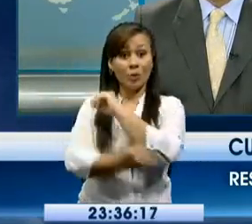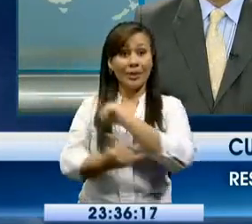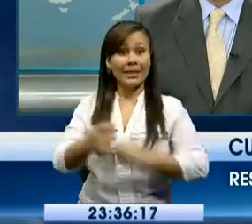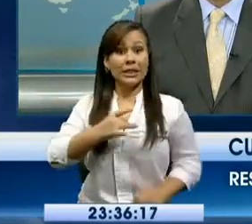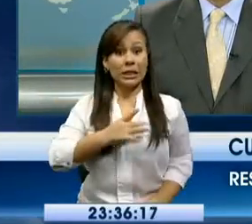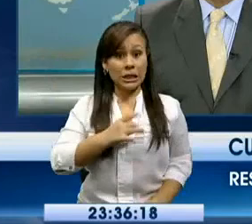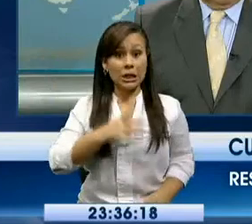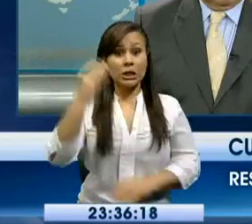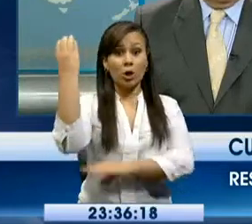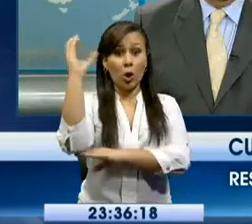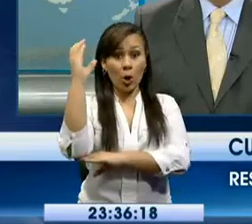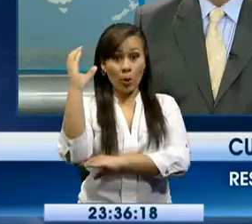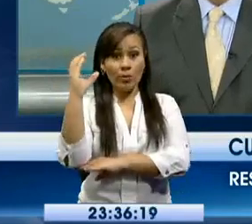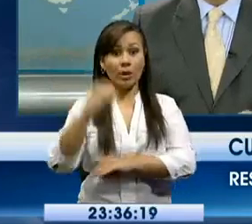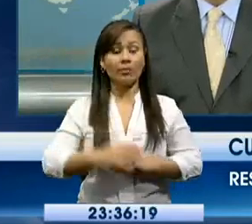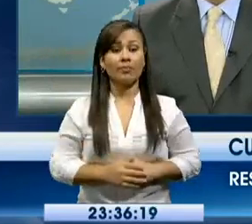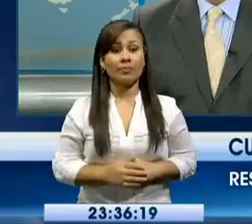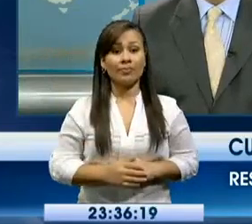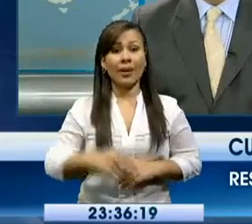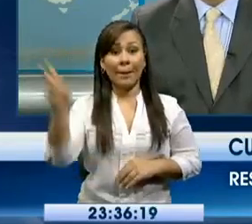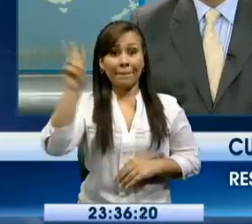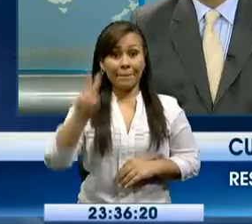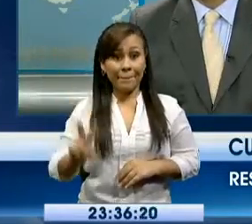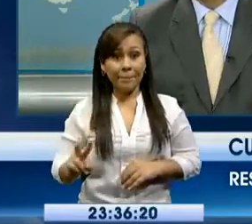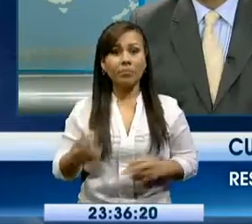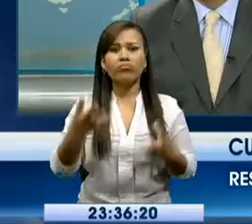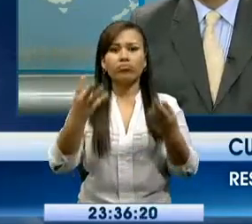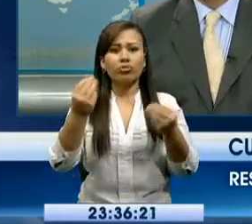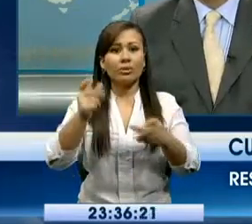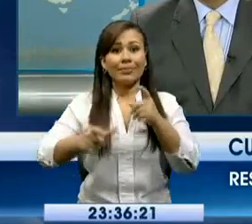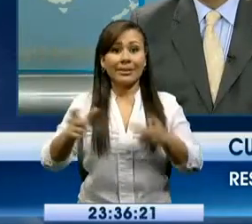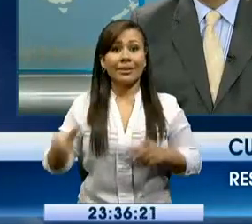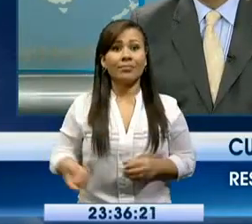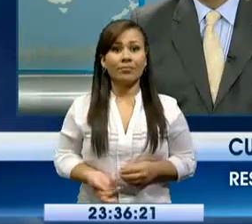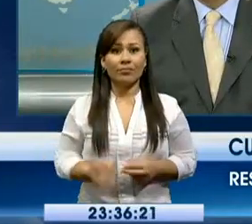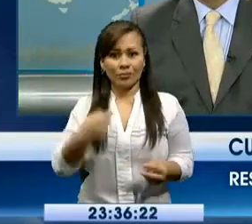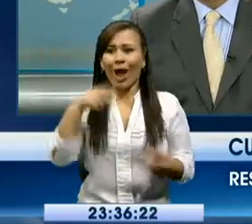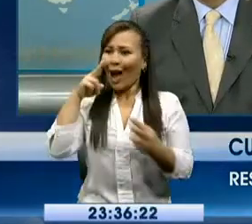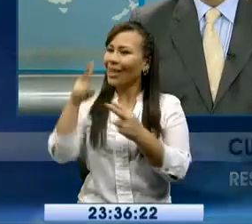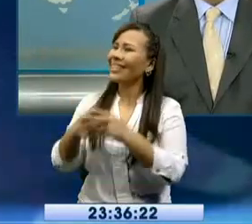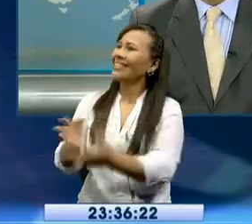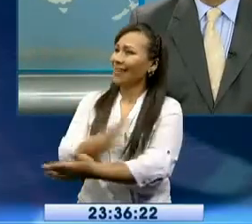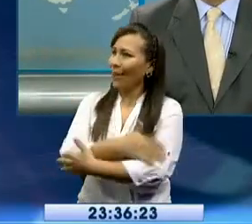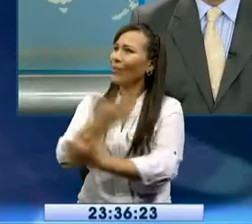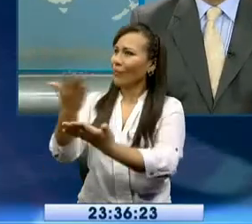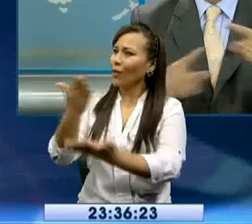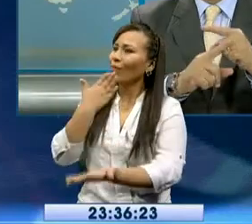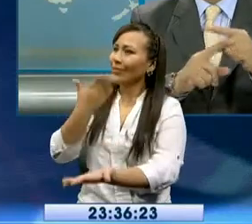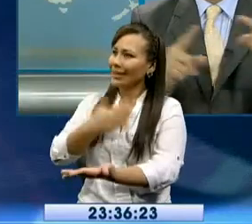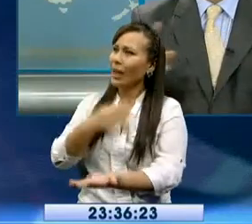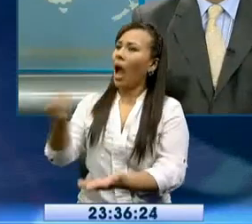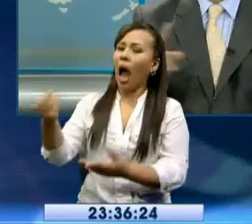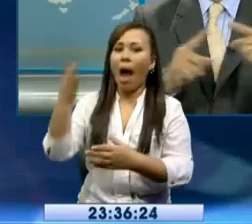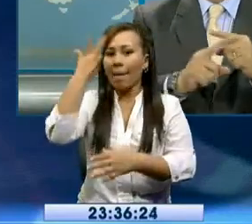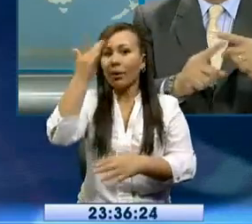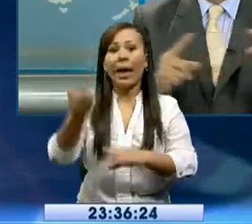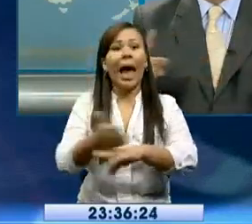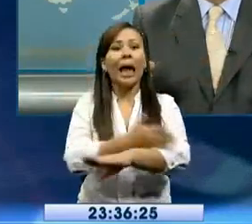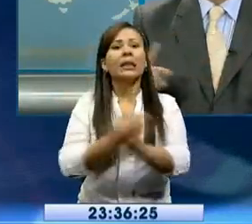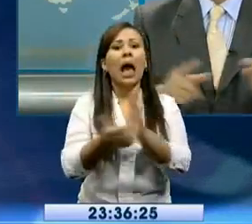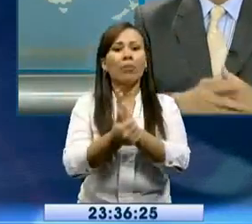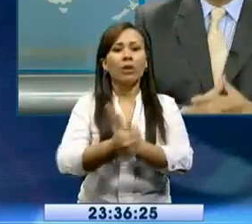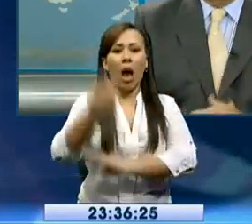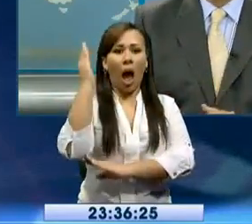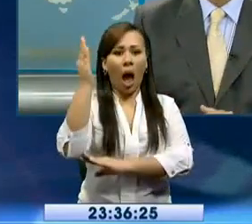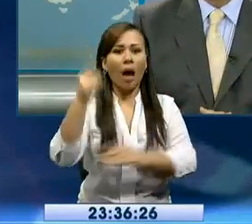chilenos, colombianos, venezolanos, muchos incluso hasta nos conocemos. Saludamos con amigos, porque hemos estado en